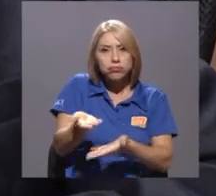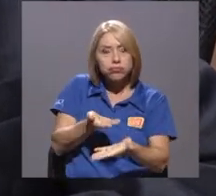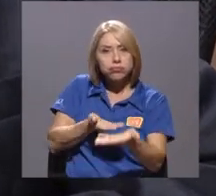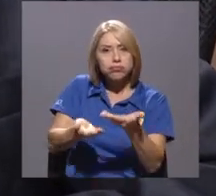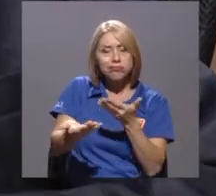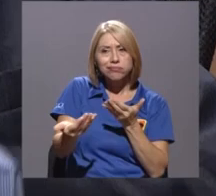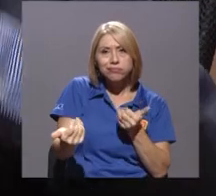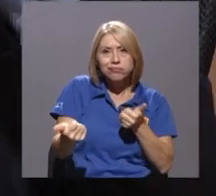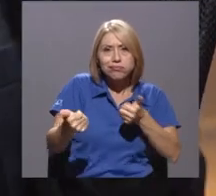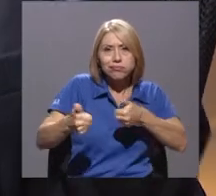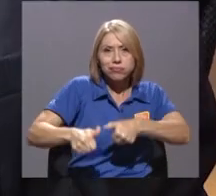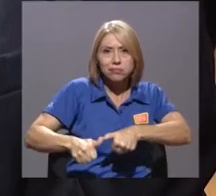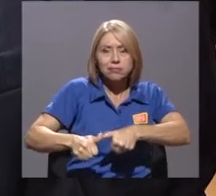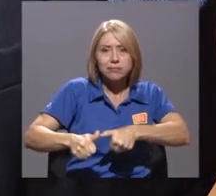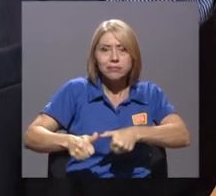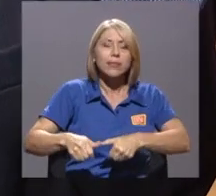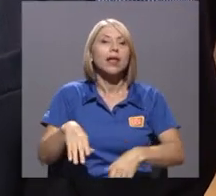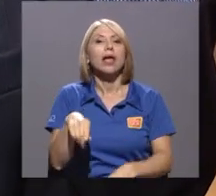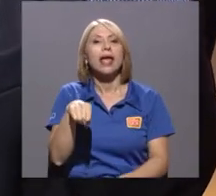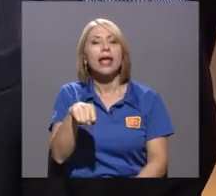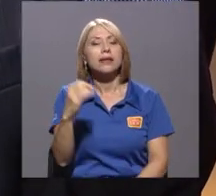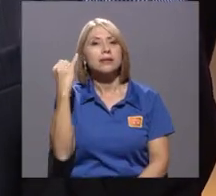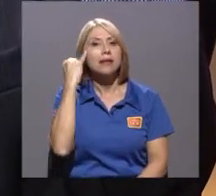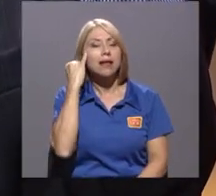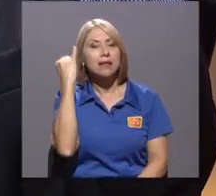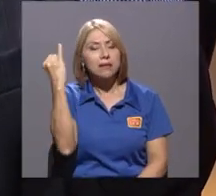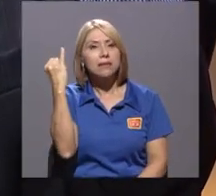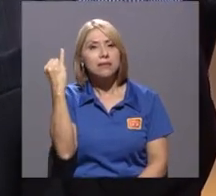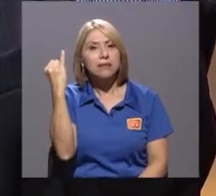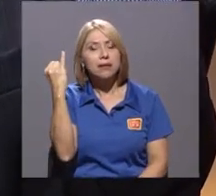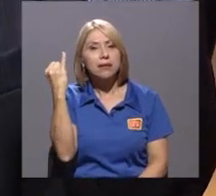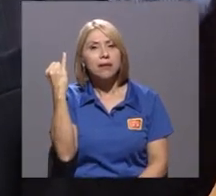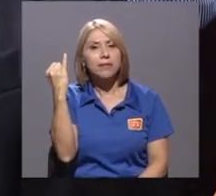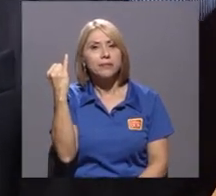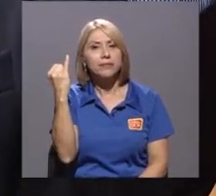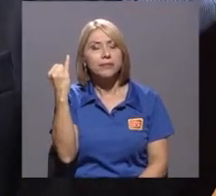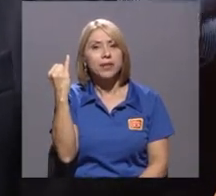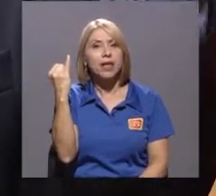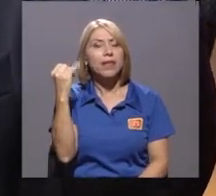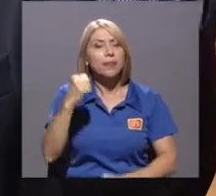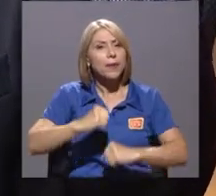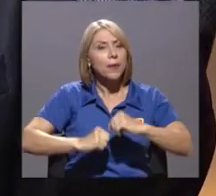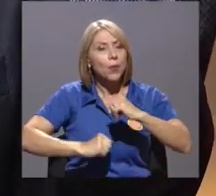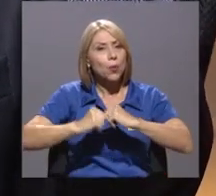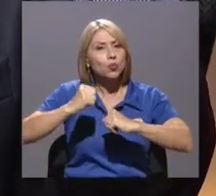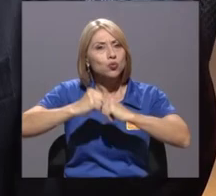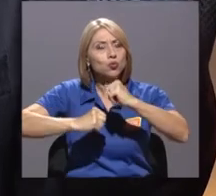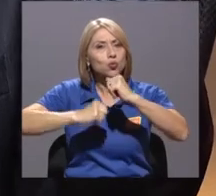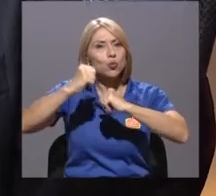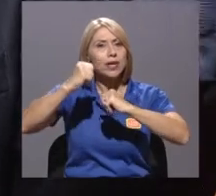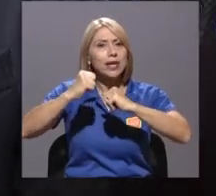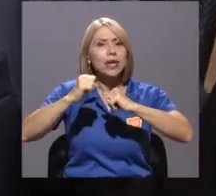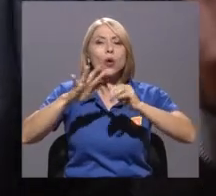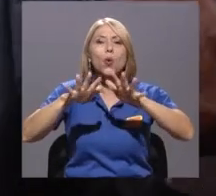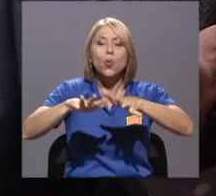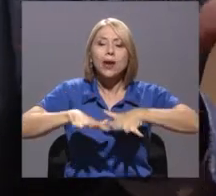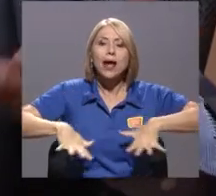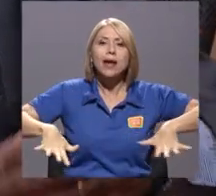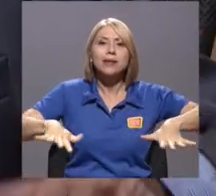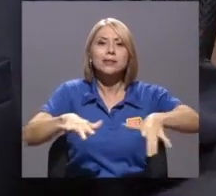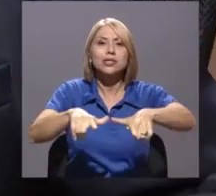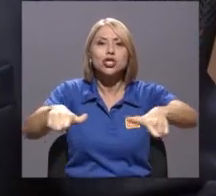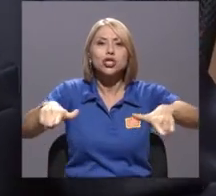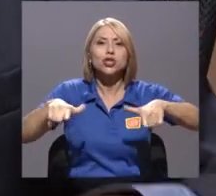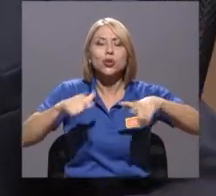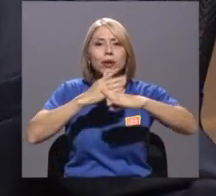es la idea de construir una zona de paz